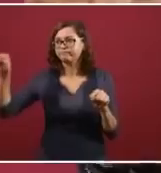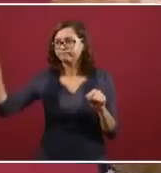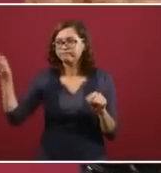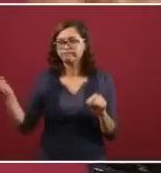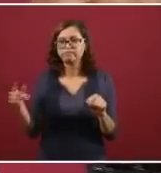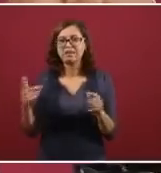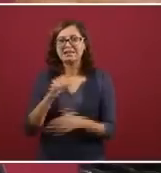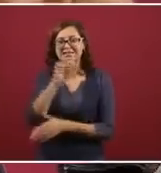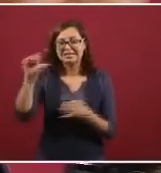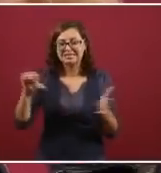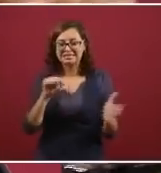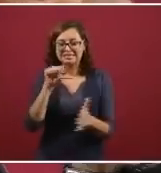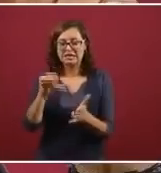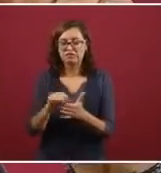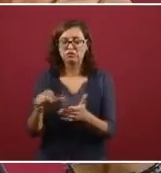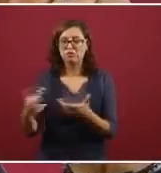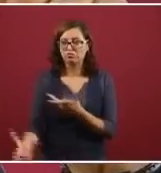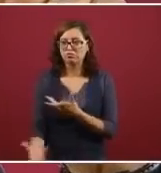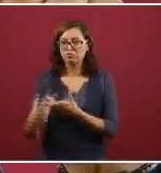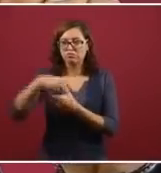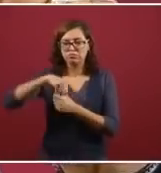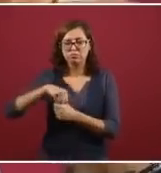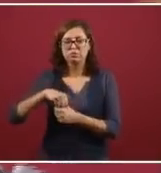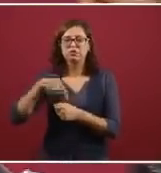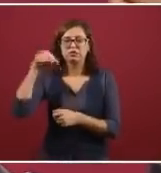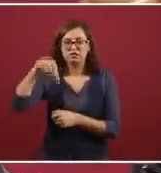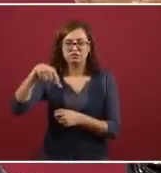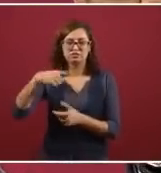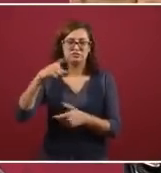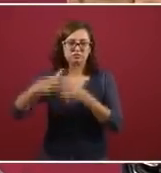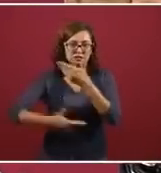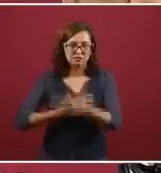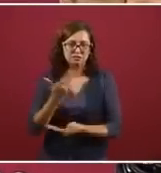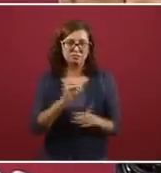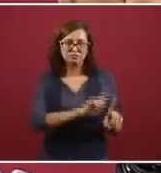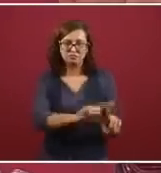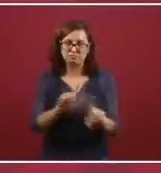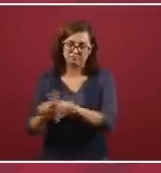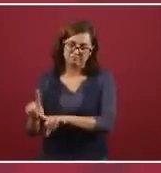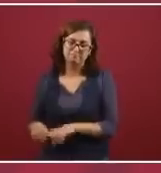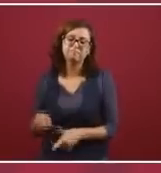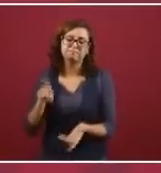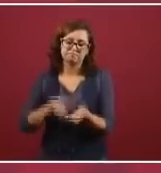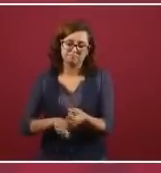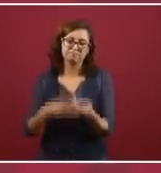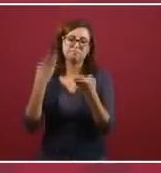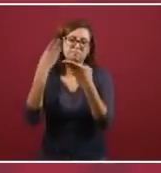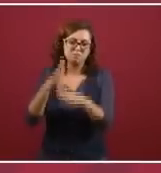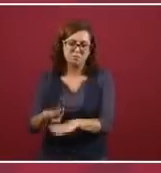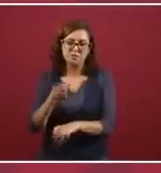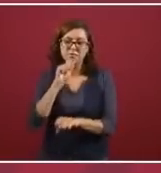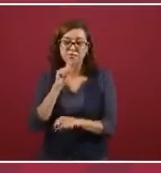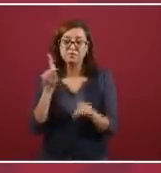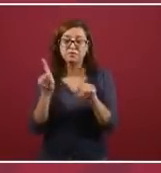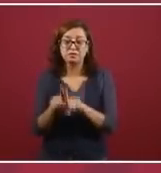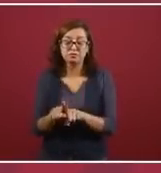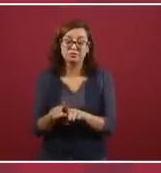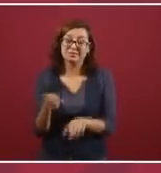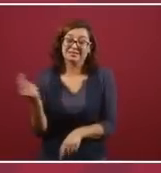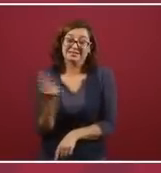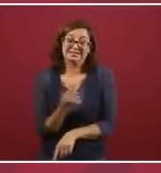10,000 centros integradores de servicio. Entonces, teniendo el internet,